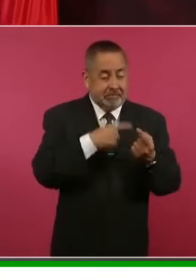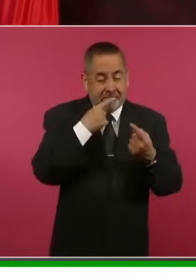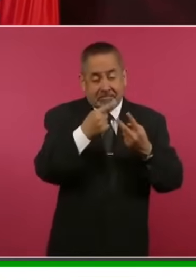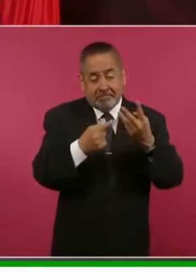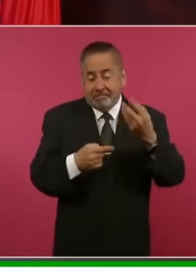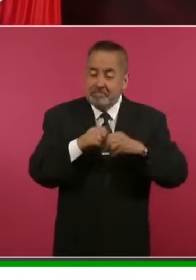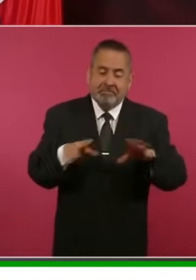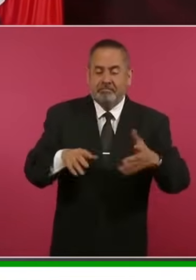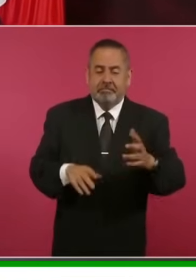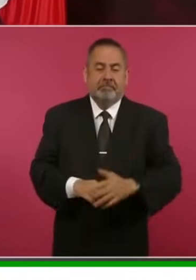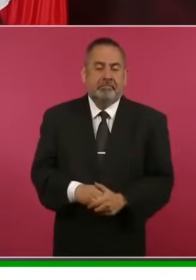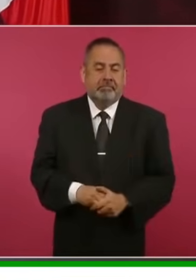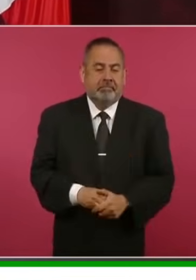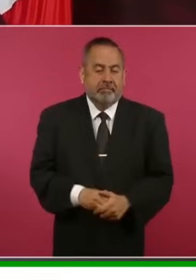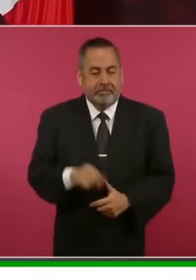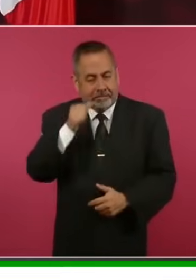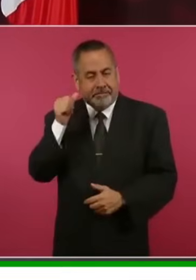Me la estaban leyendo